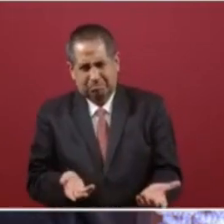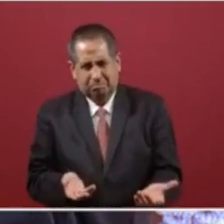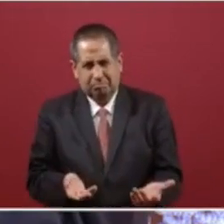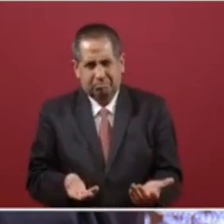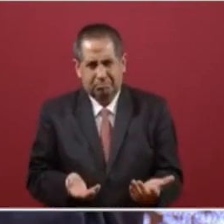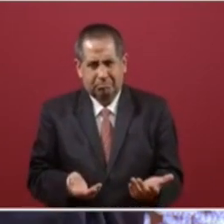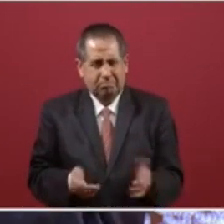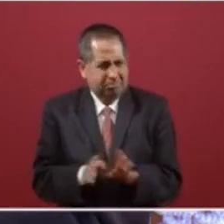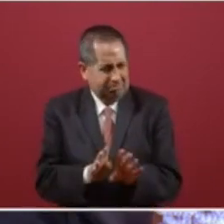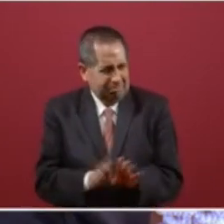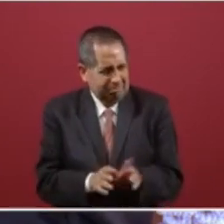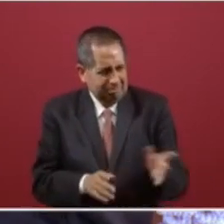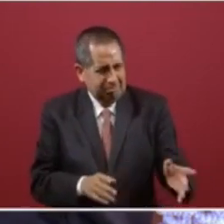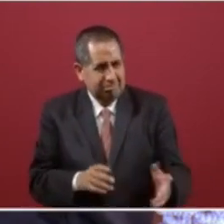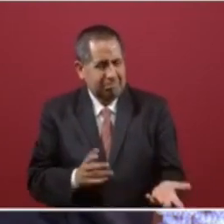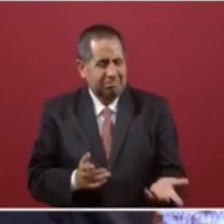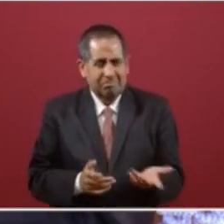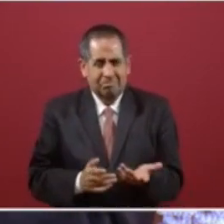¿Cómo?